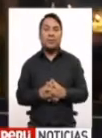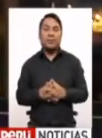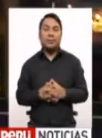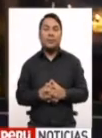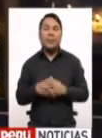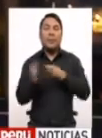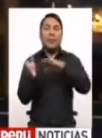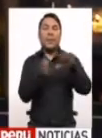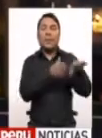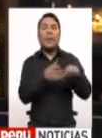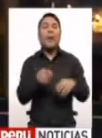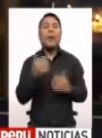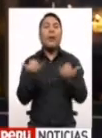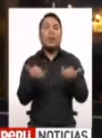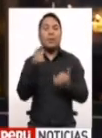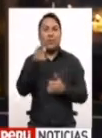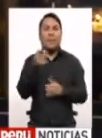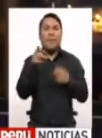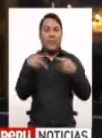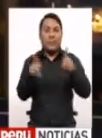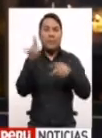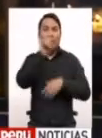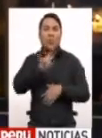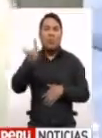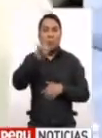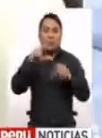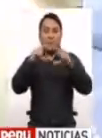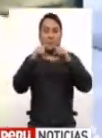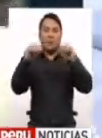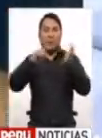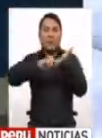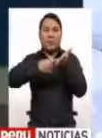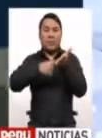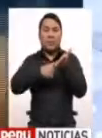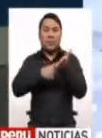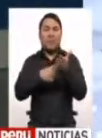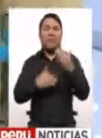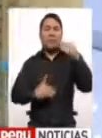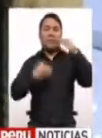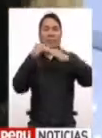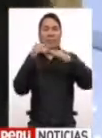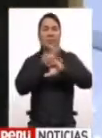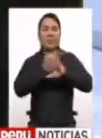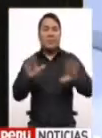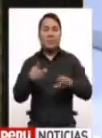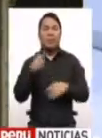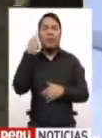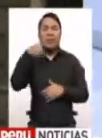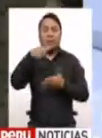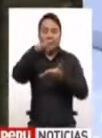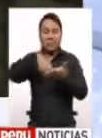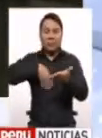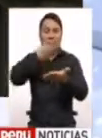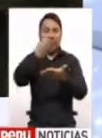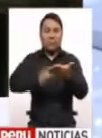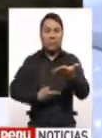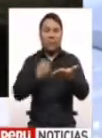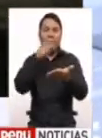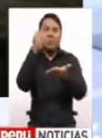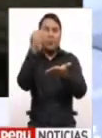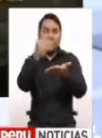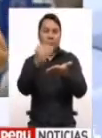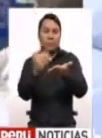Revisamos otras notas. Permitir el uso del DNI caducado impedirá que se cuente con una base de datos actualizada y confiable,